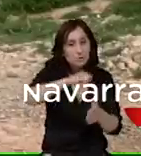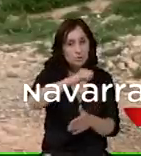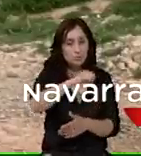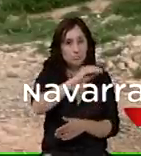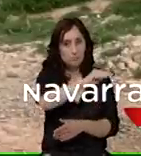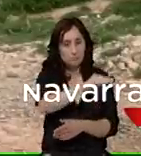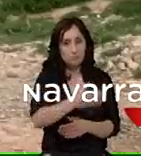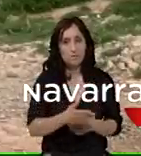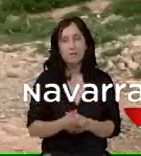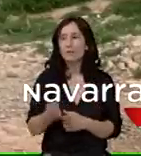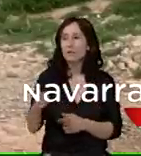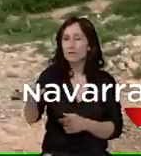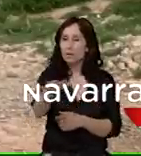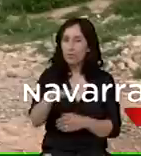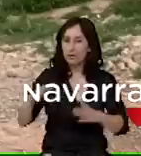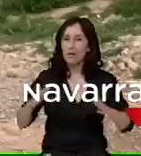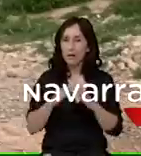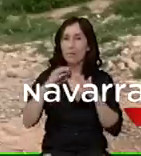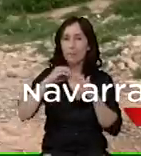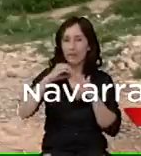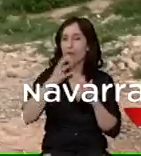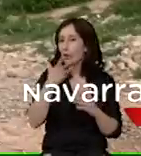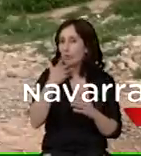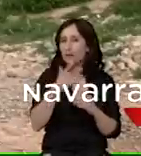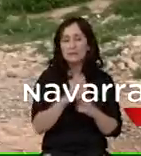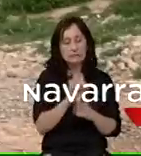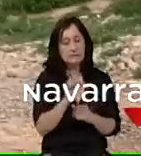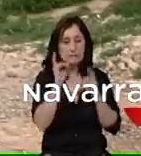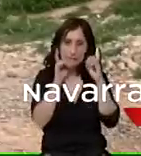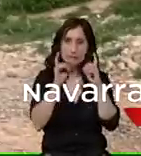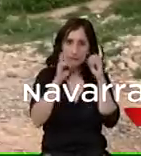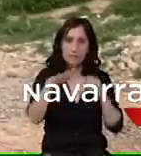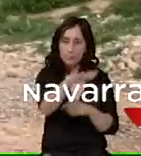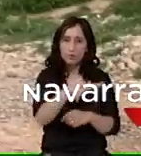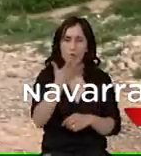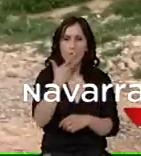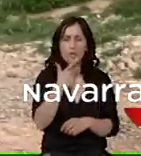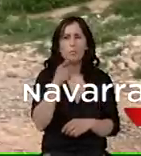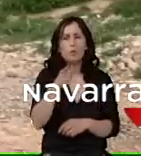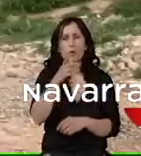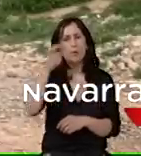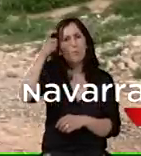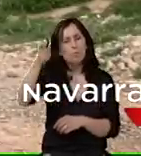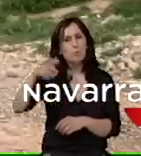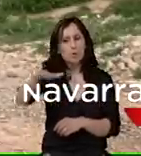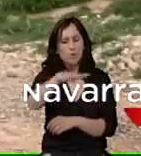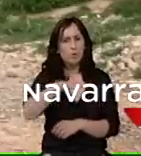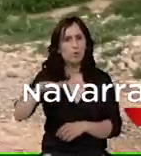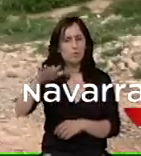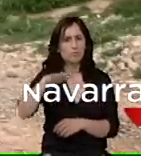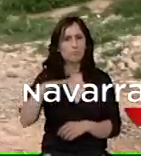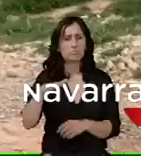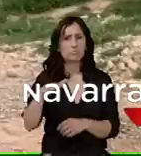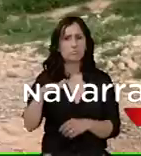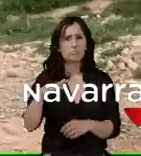David, te conoces las Bardenas reales, ¿no? Sí, intentamos, intentamos conocerlas. Porque Cabanillas es una de las localidades que